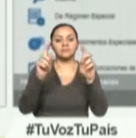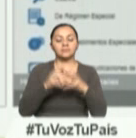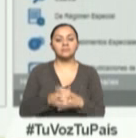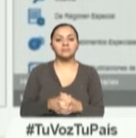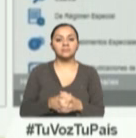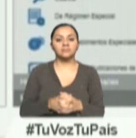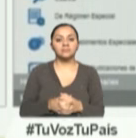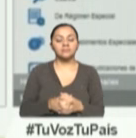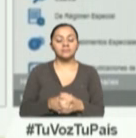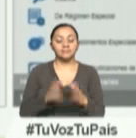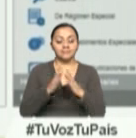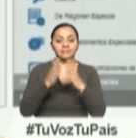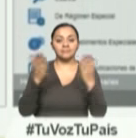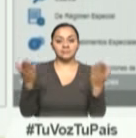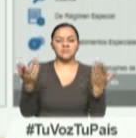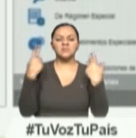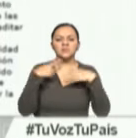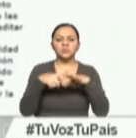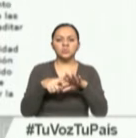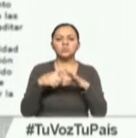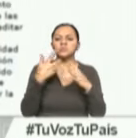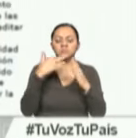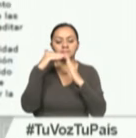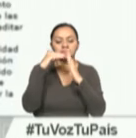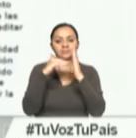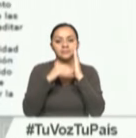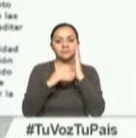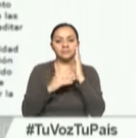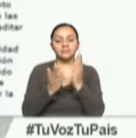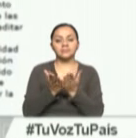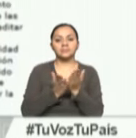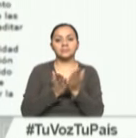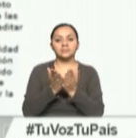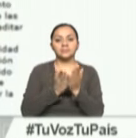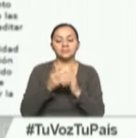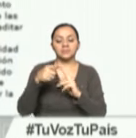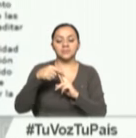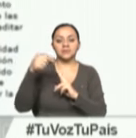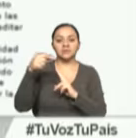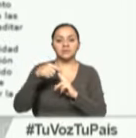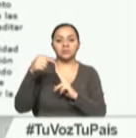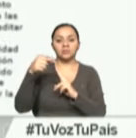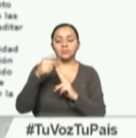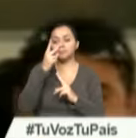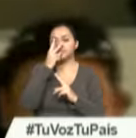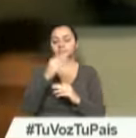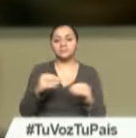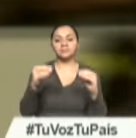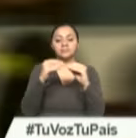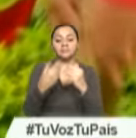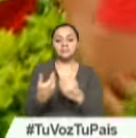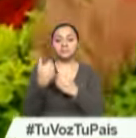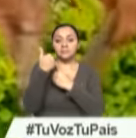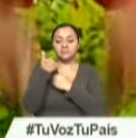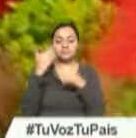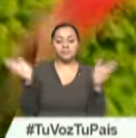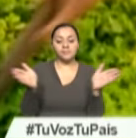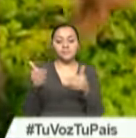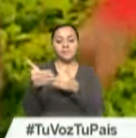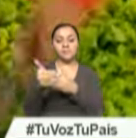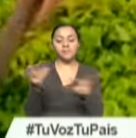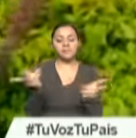Los catálogos inclusivos son una herramienta del Servicio Nacional de Contratación Pública, mediante el cual los pequeños y